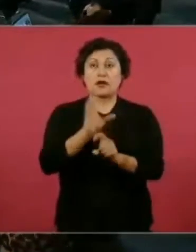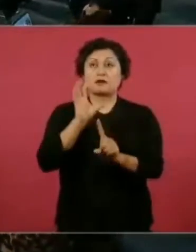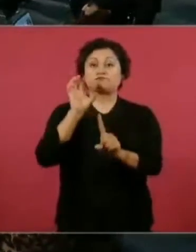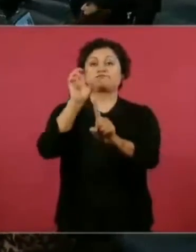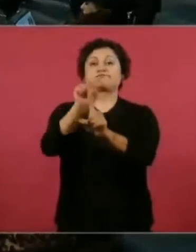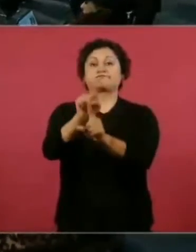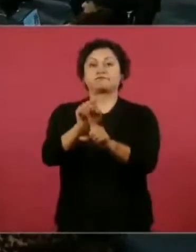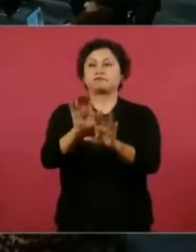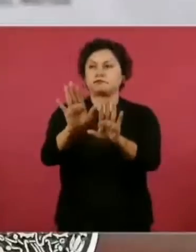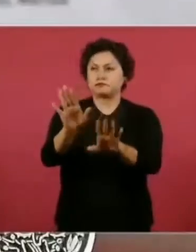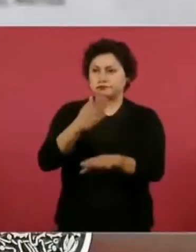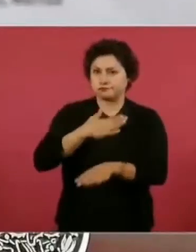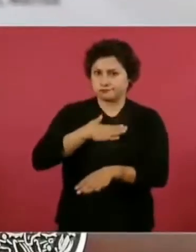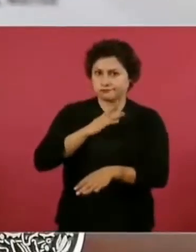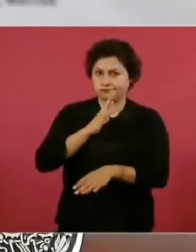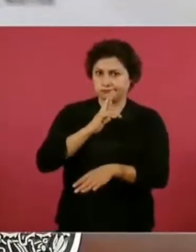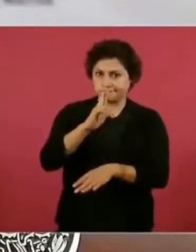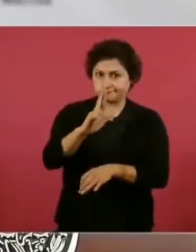de contestar, ¿no? Porque